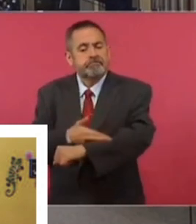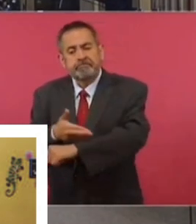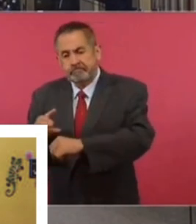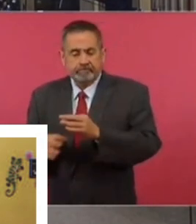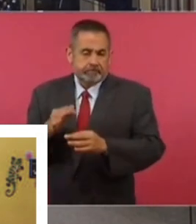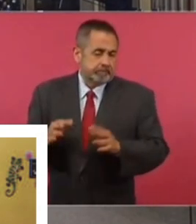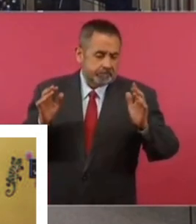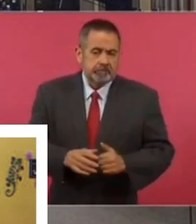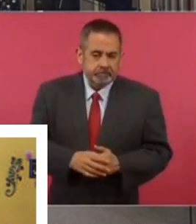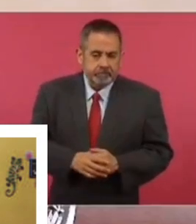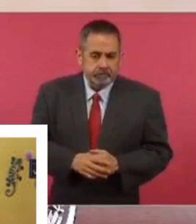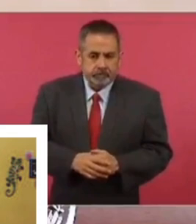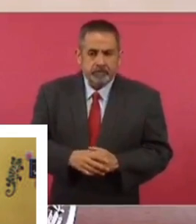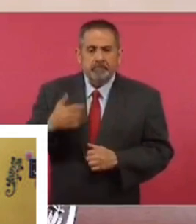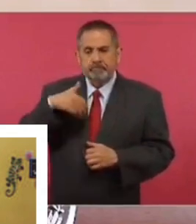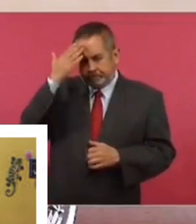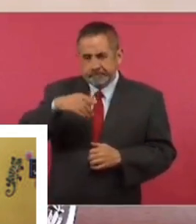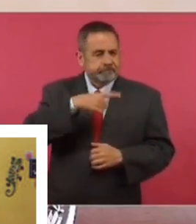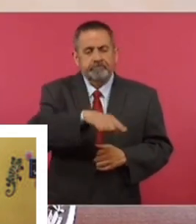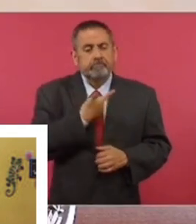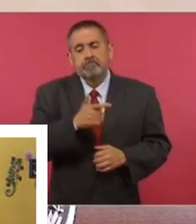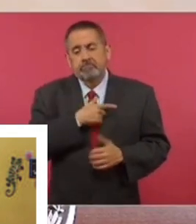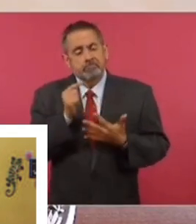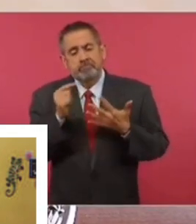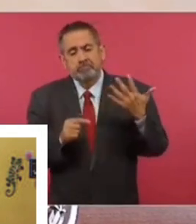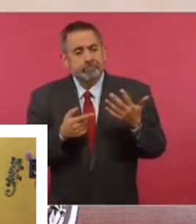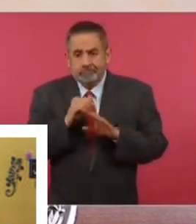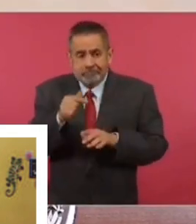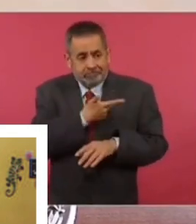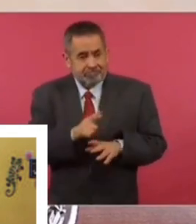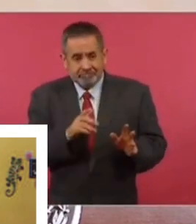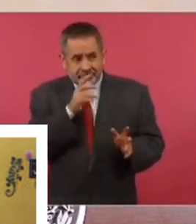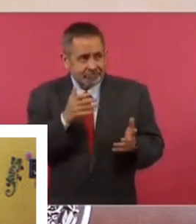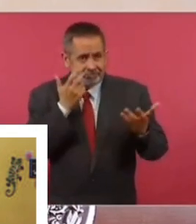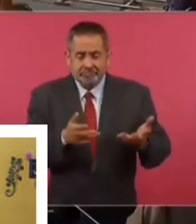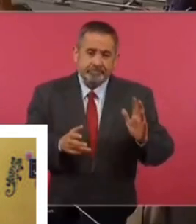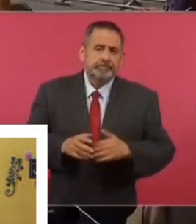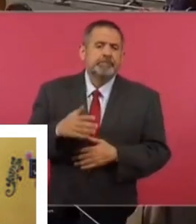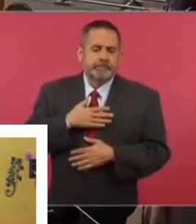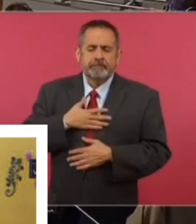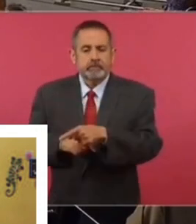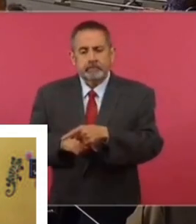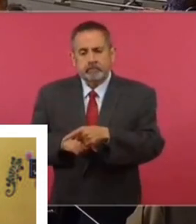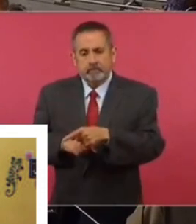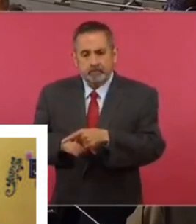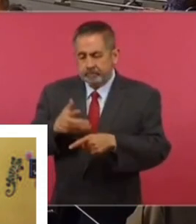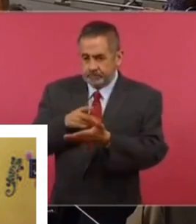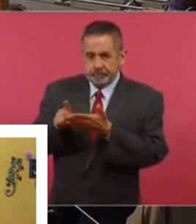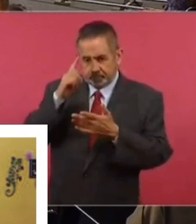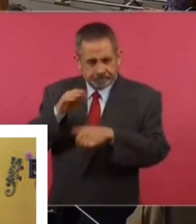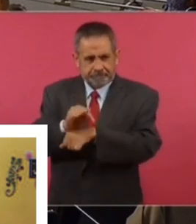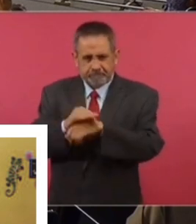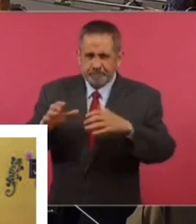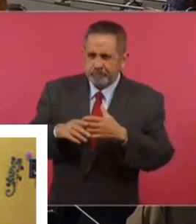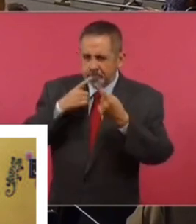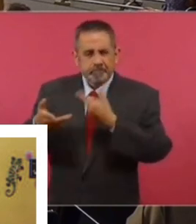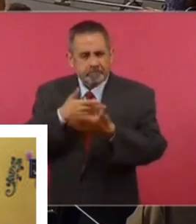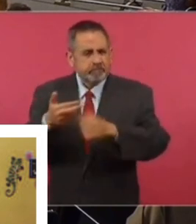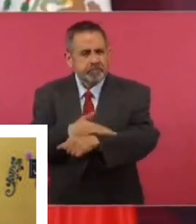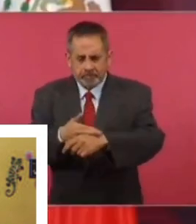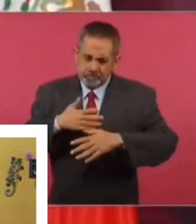realizando. Ya sabemos que no les gustan muchas cosas, ¿no?, casi nada de lo que hacemos. Pero tenemos el derecho a la defensa, a la